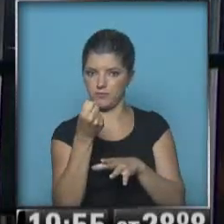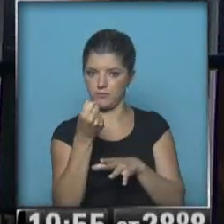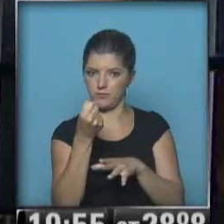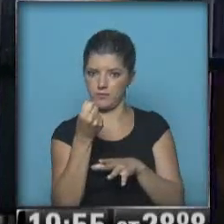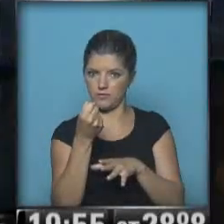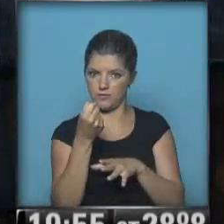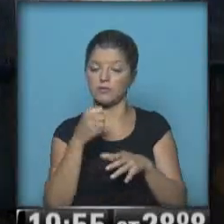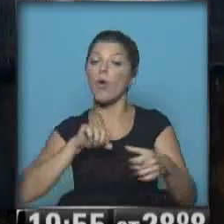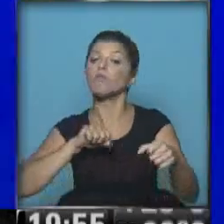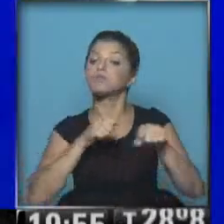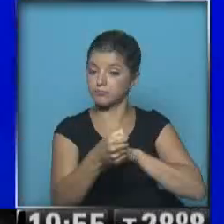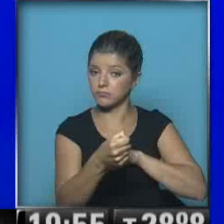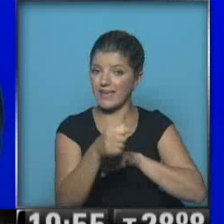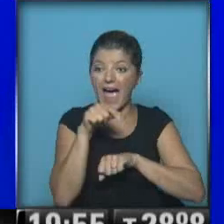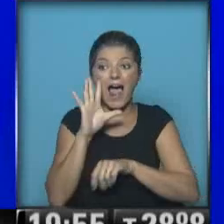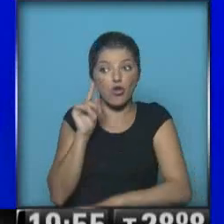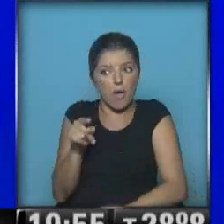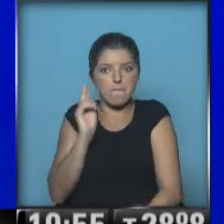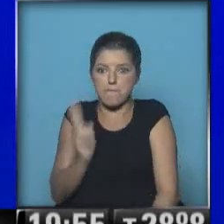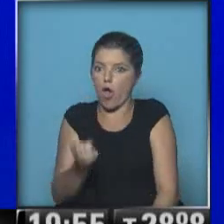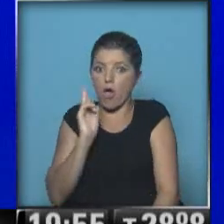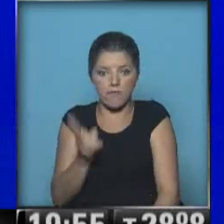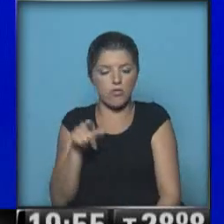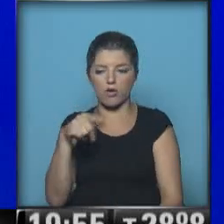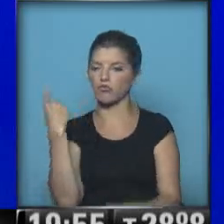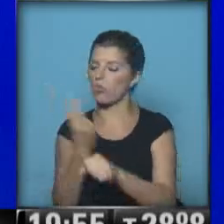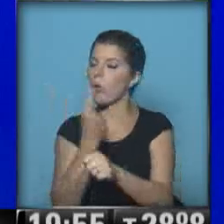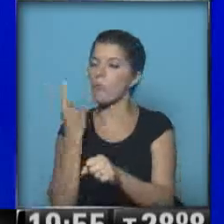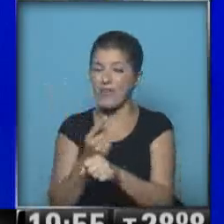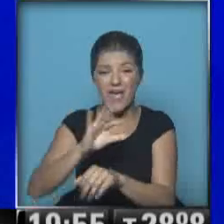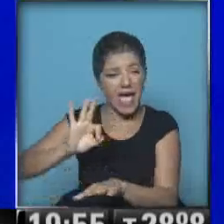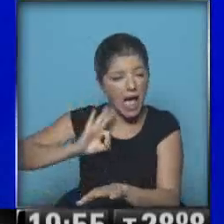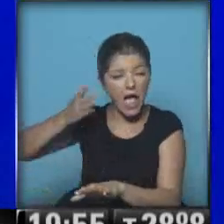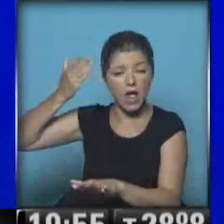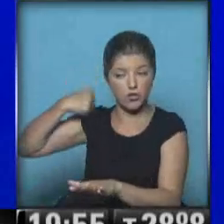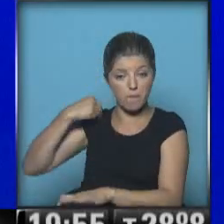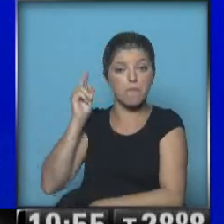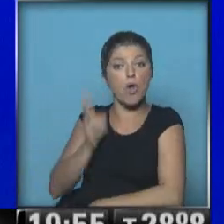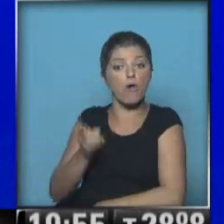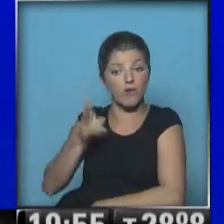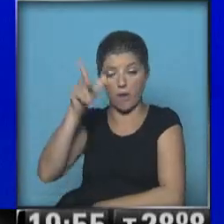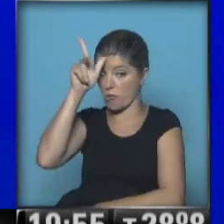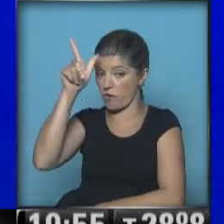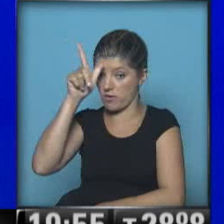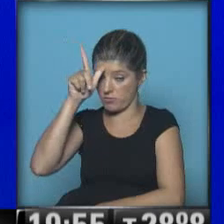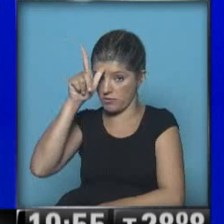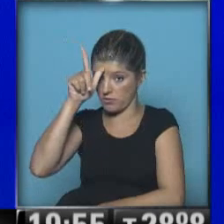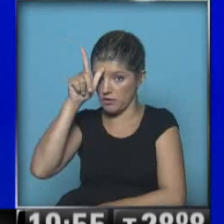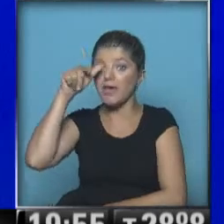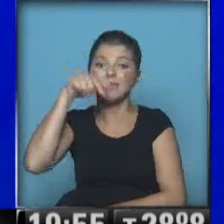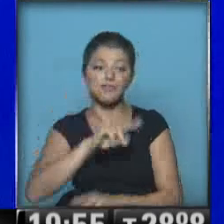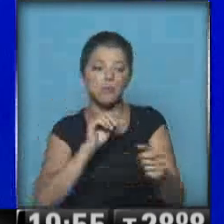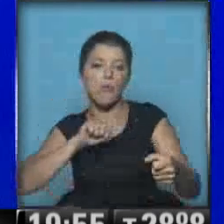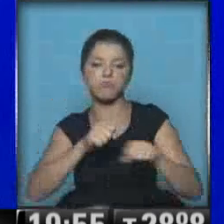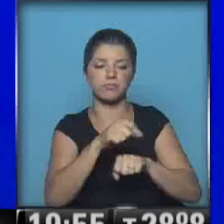una toma de artes marciales prohibida expresamente hace muchos años por la policía de Nueva York. Lo termina